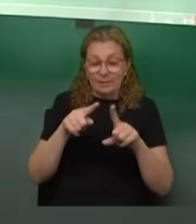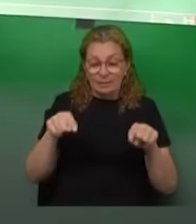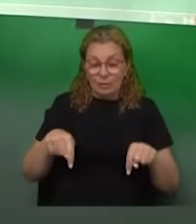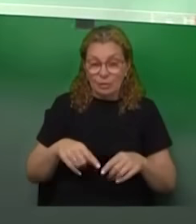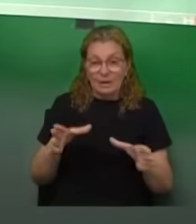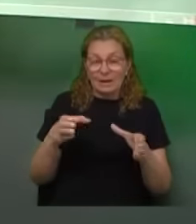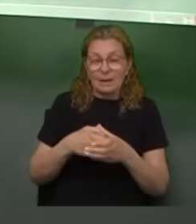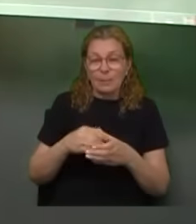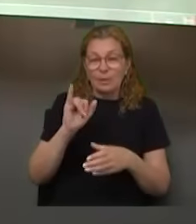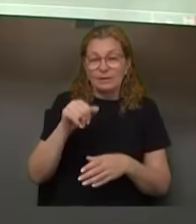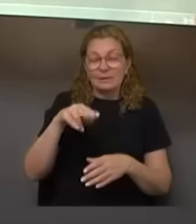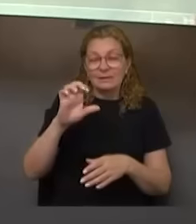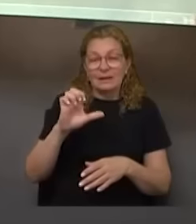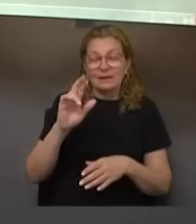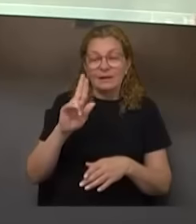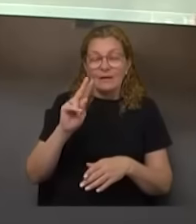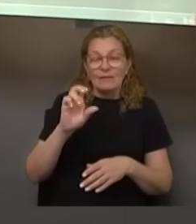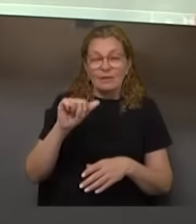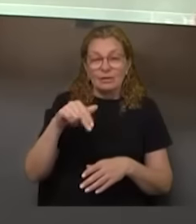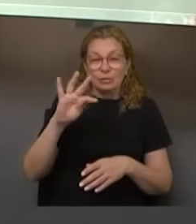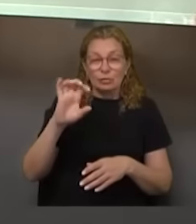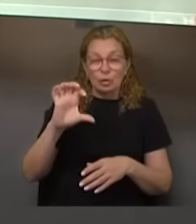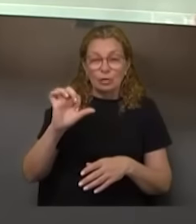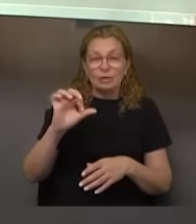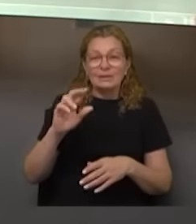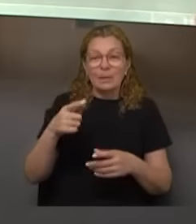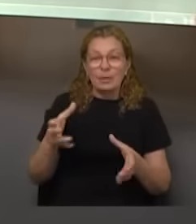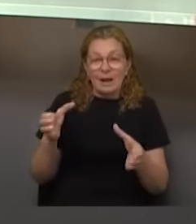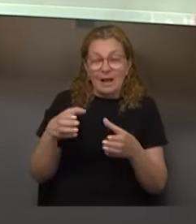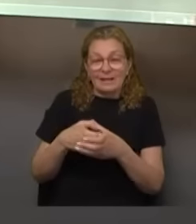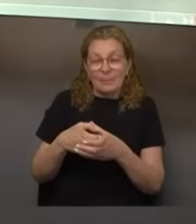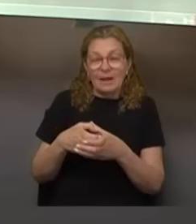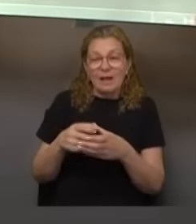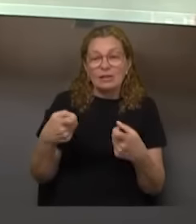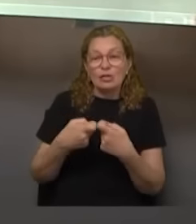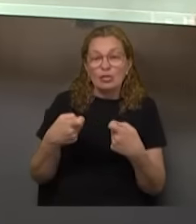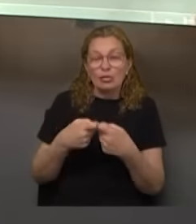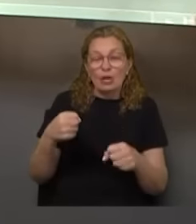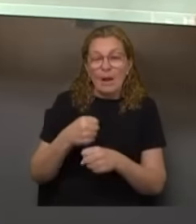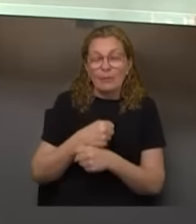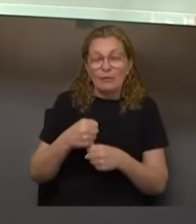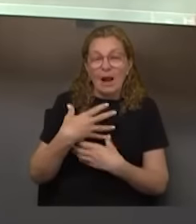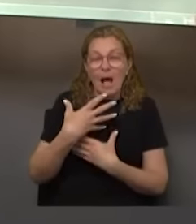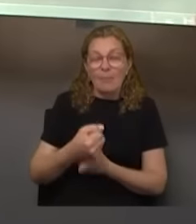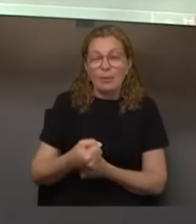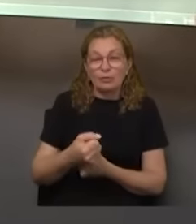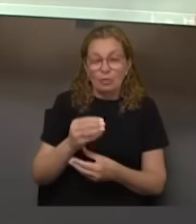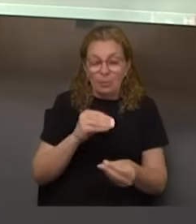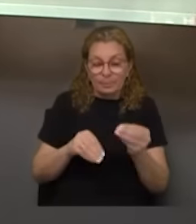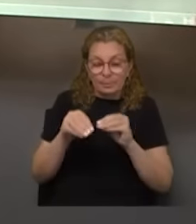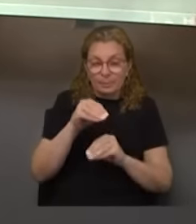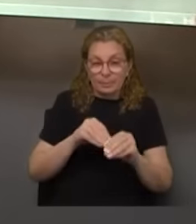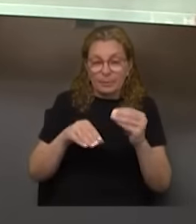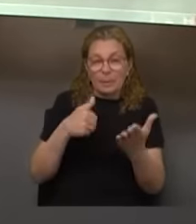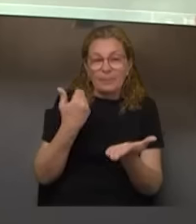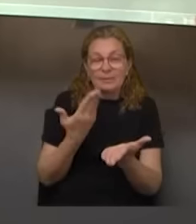equipo interventor luego de que la asamblea general de socios y socias capitalistas aprobara su apoyo al plan de reestructura